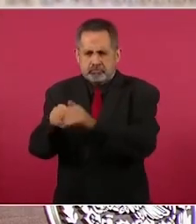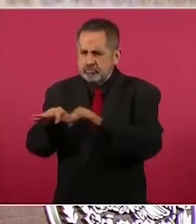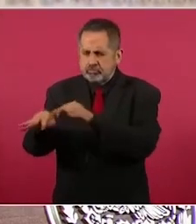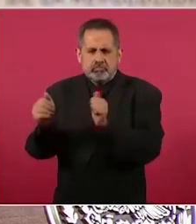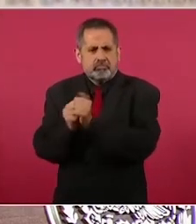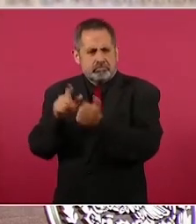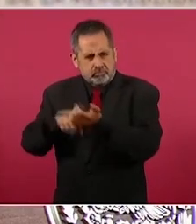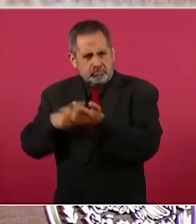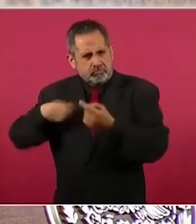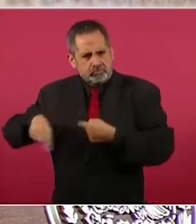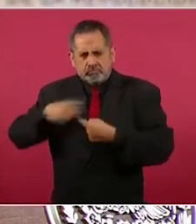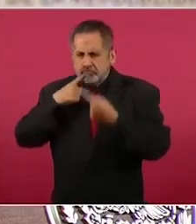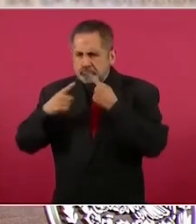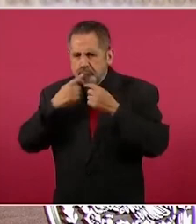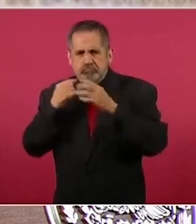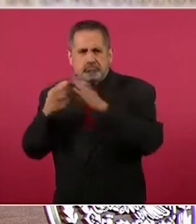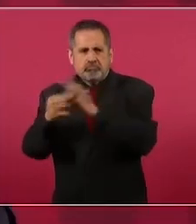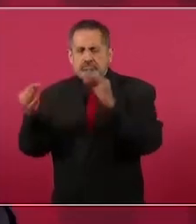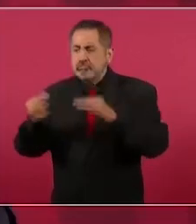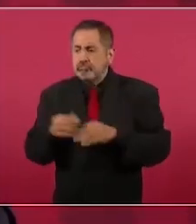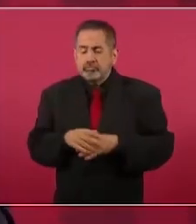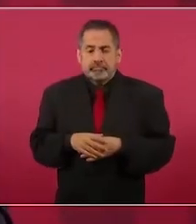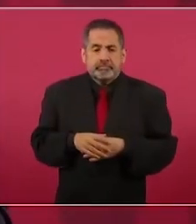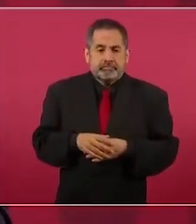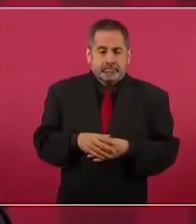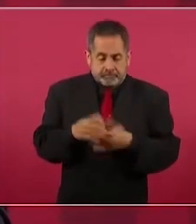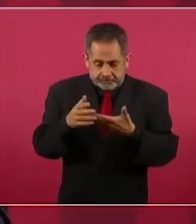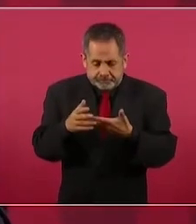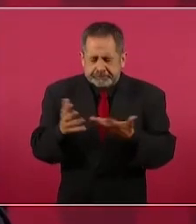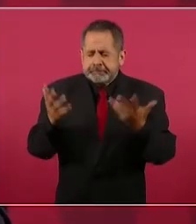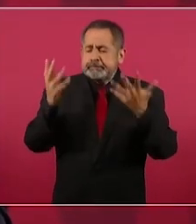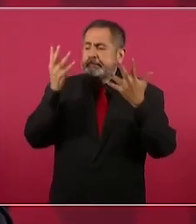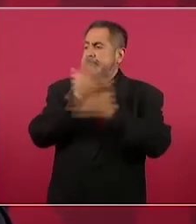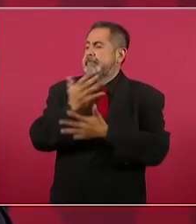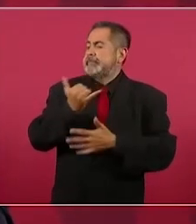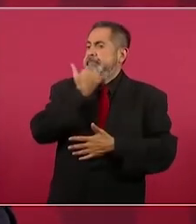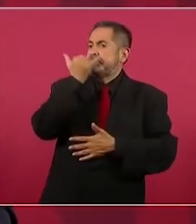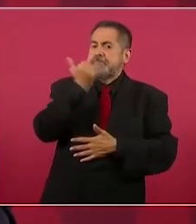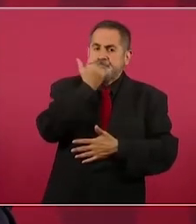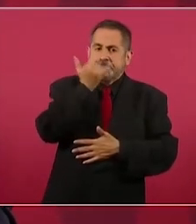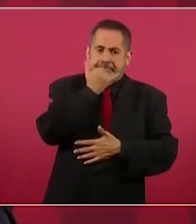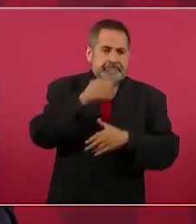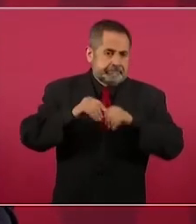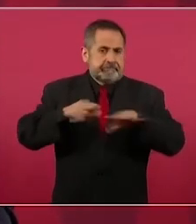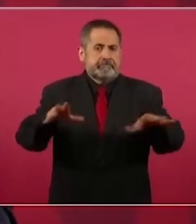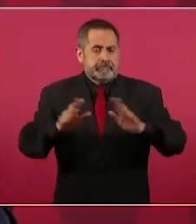trabaja aquí. Y una vez que se dieron cuenta de que era un error, porque